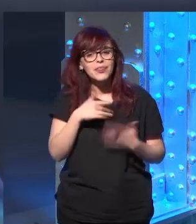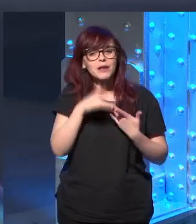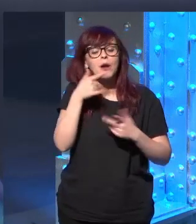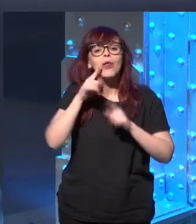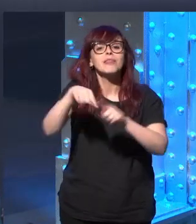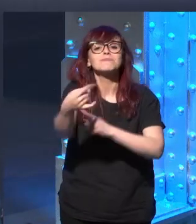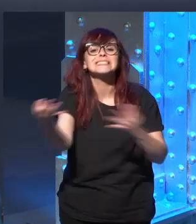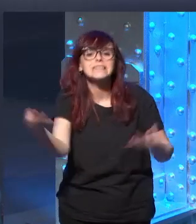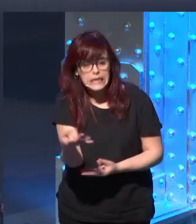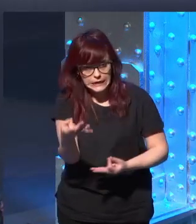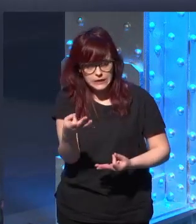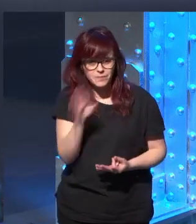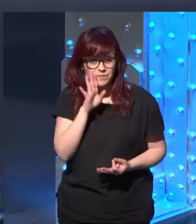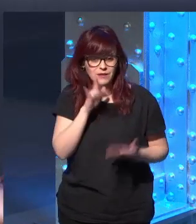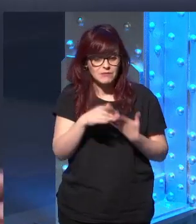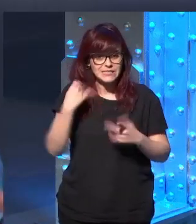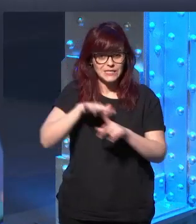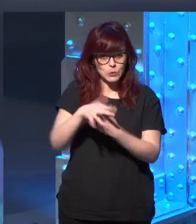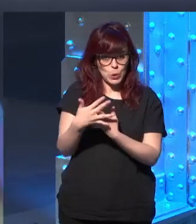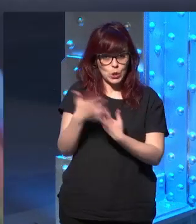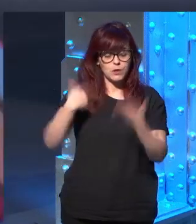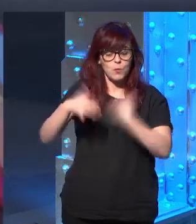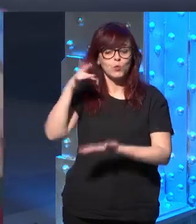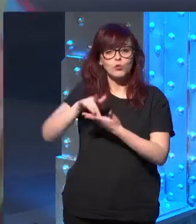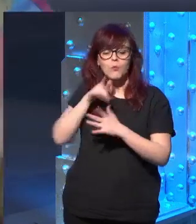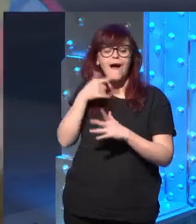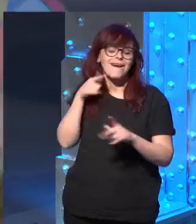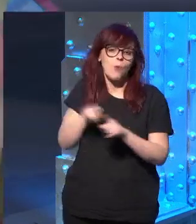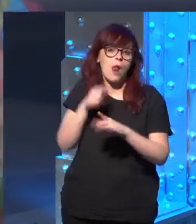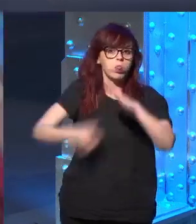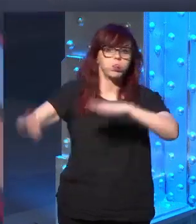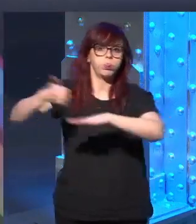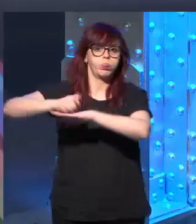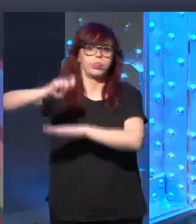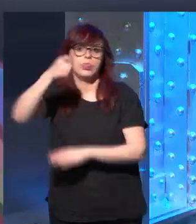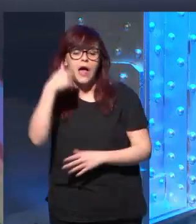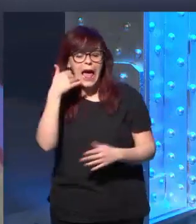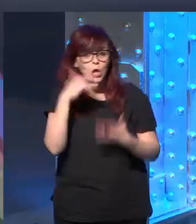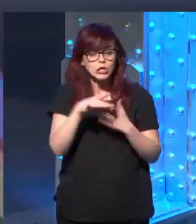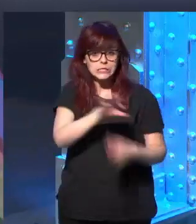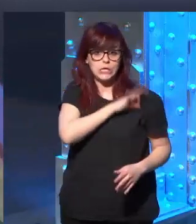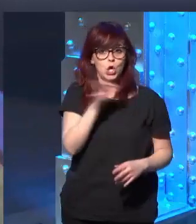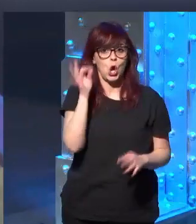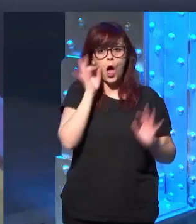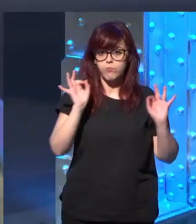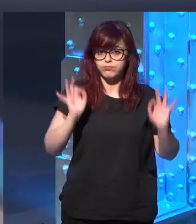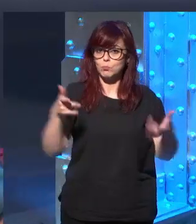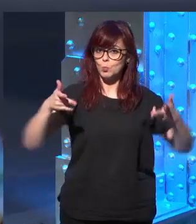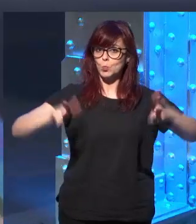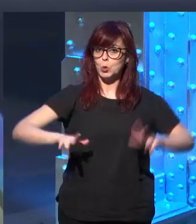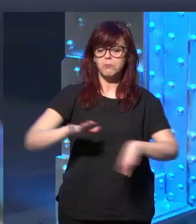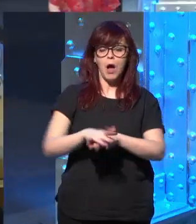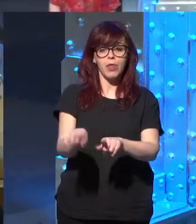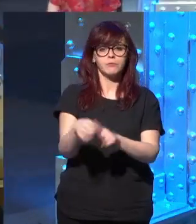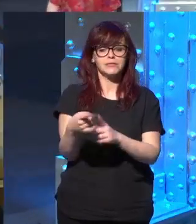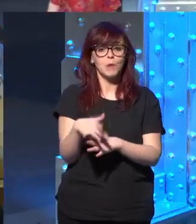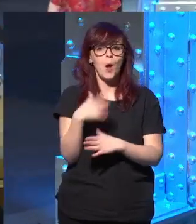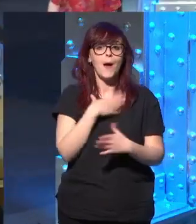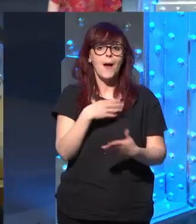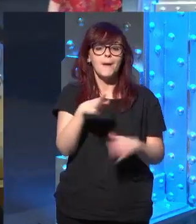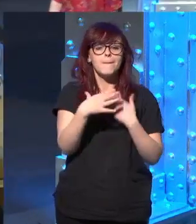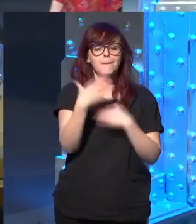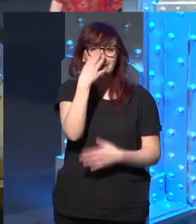¿qué hay? Después hay o sea, no es que vayas a llegar a un trono, ¿sabes? De oro, de señora, y te sientes ahí y te traigan a tu perrito, ¿no?